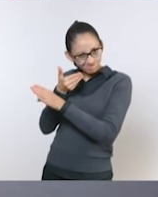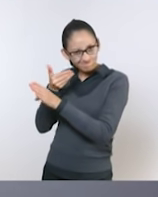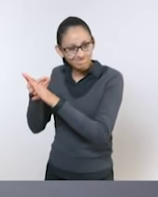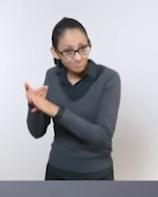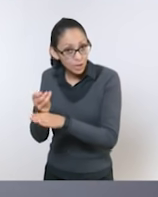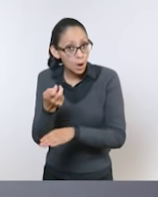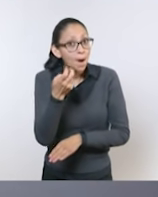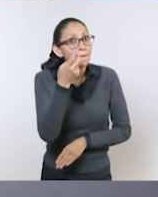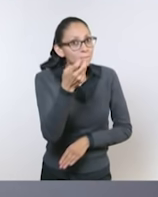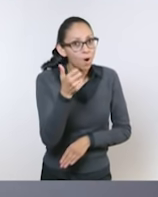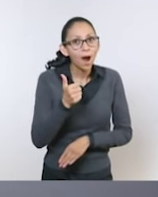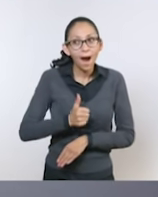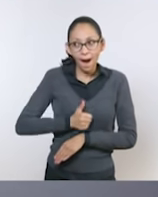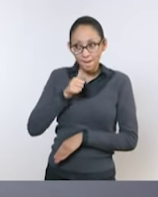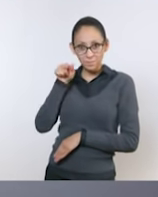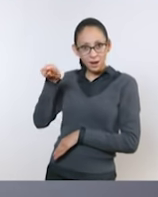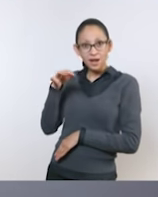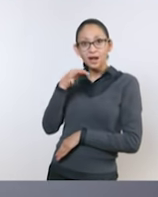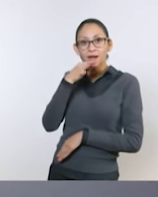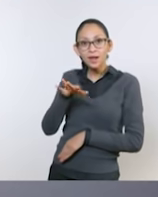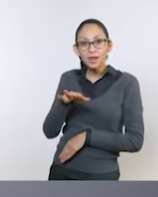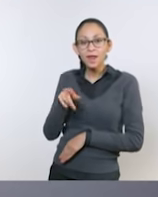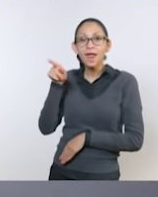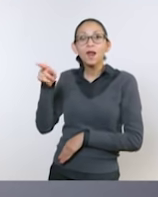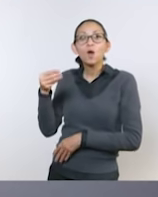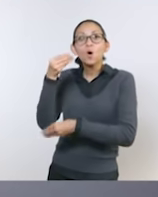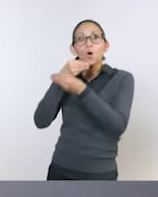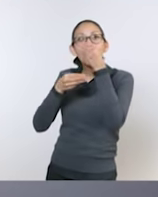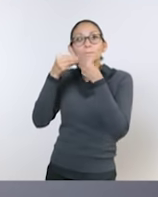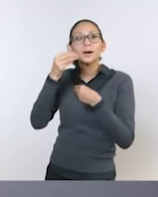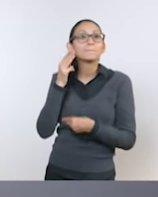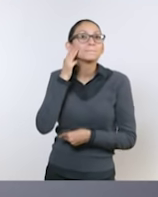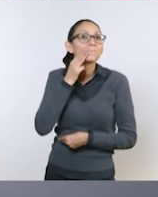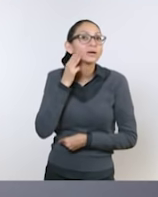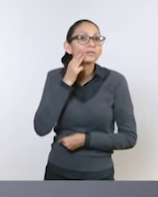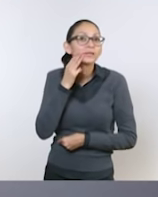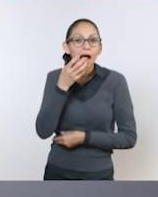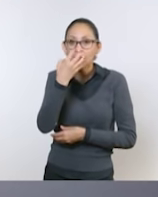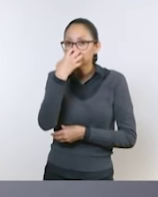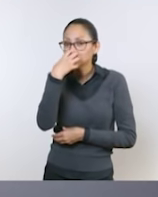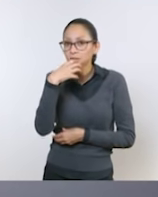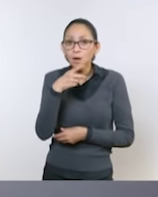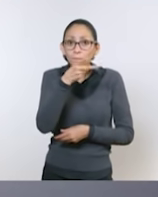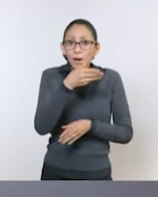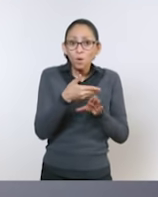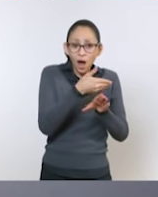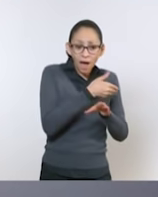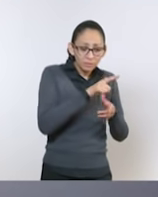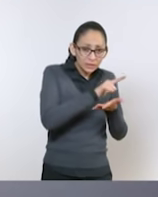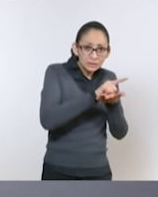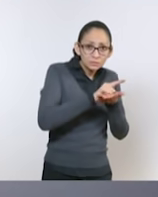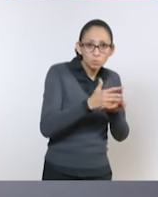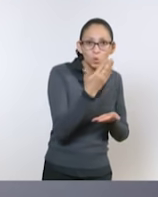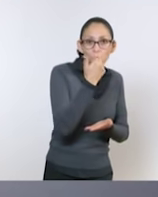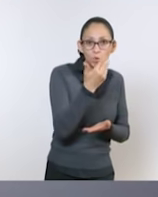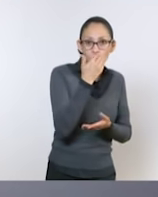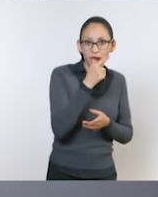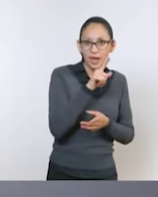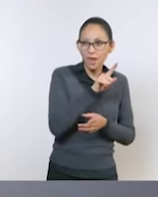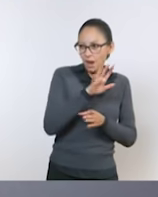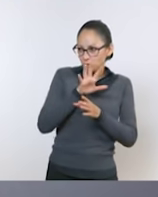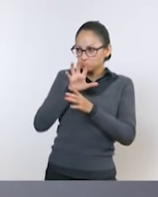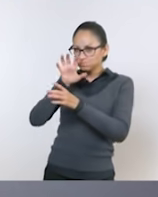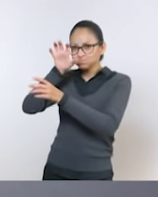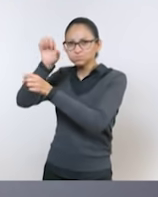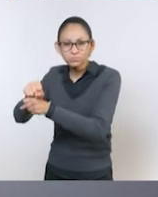en acción. Por eso aprovechó que María del Pilar se comió una manzana sin antes lavarla y